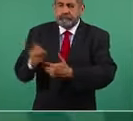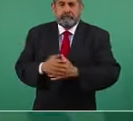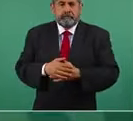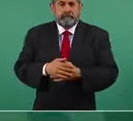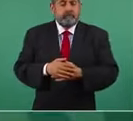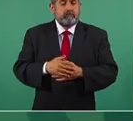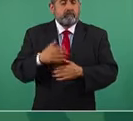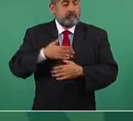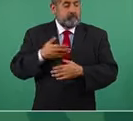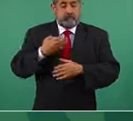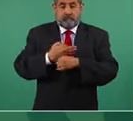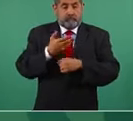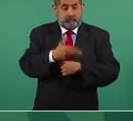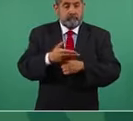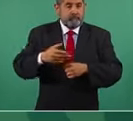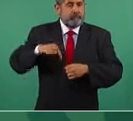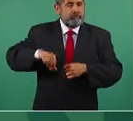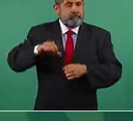haga gestiones